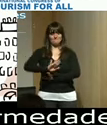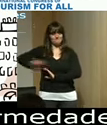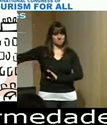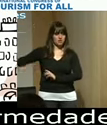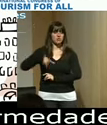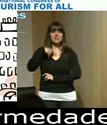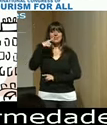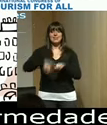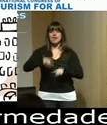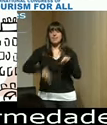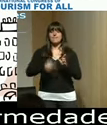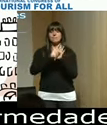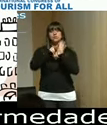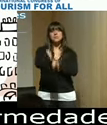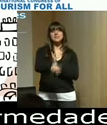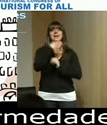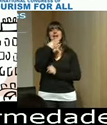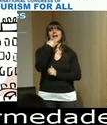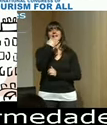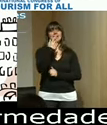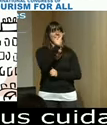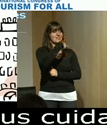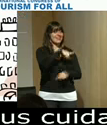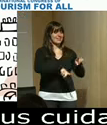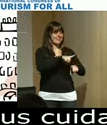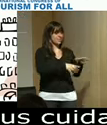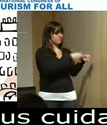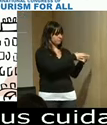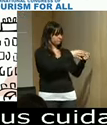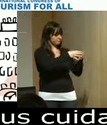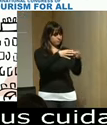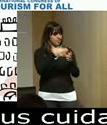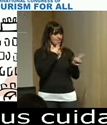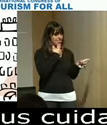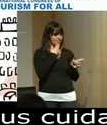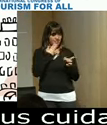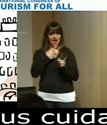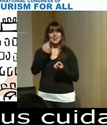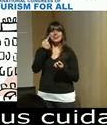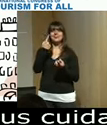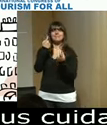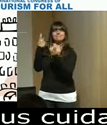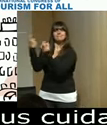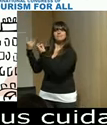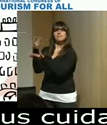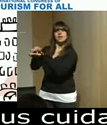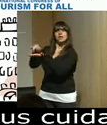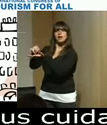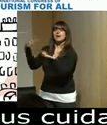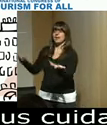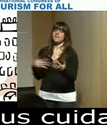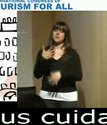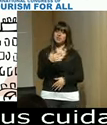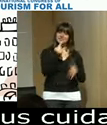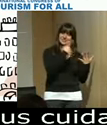existen diferencias en los gustos y demandas de bienes y servicios según los grupos de edades que paso a citar. Entre 55 y